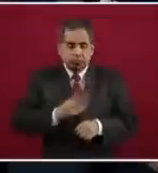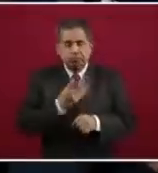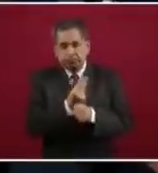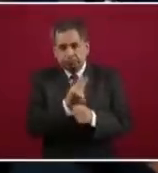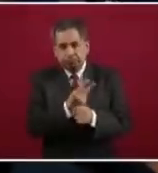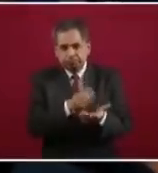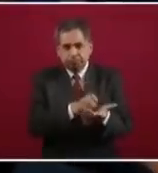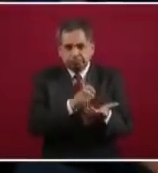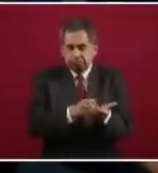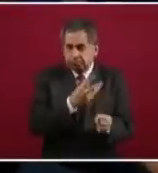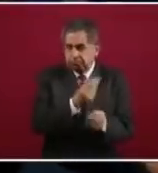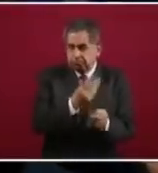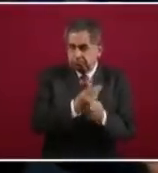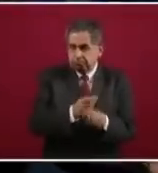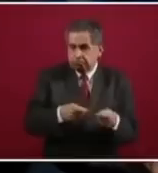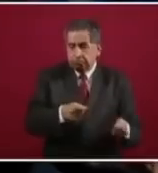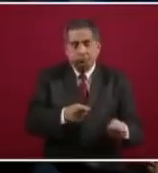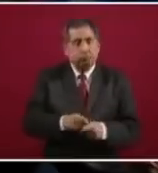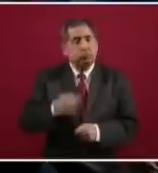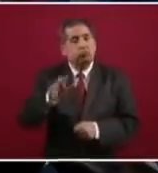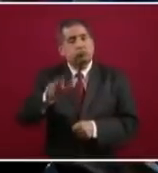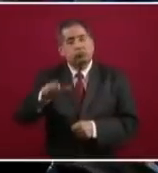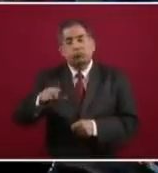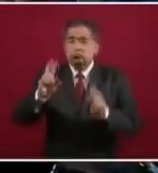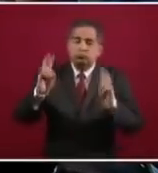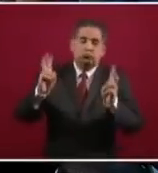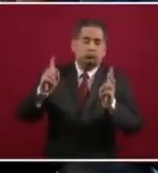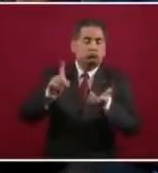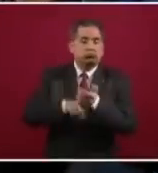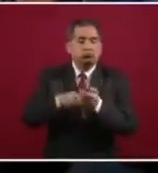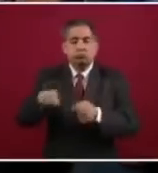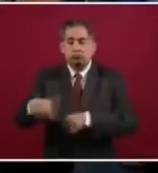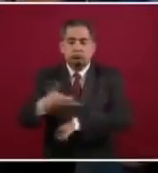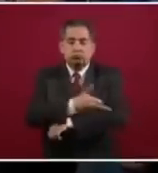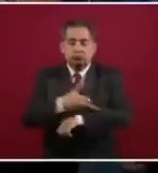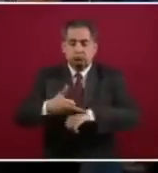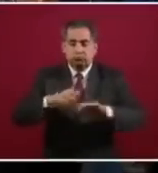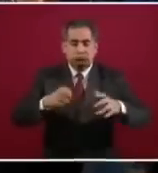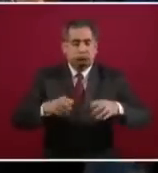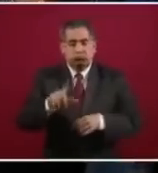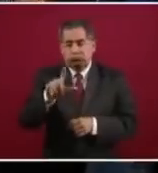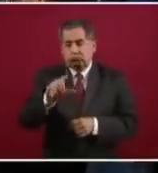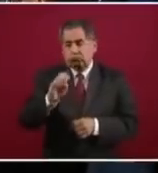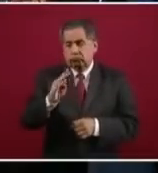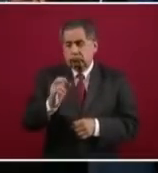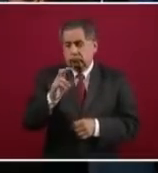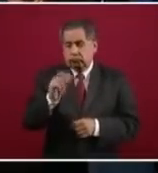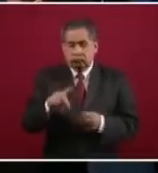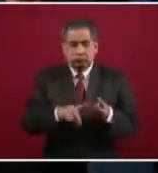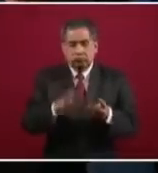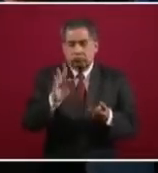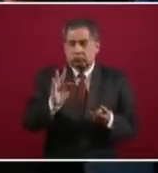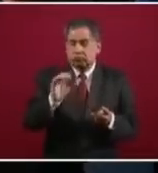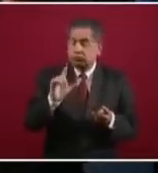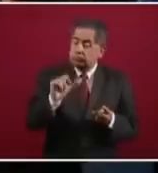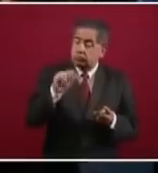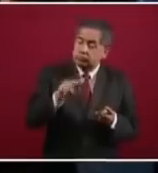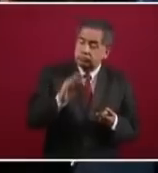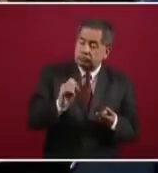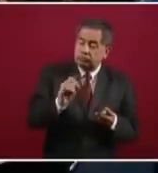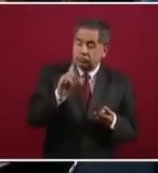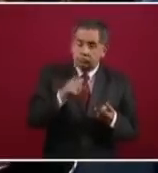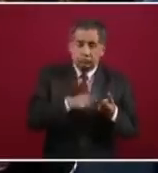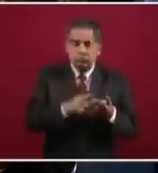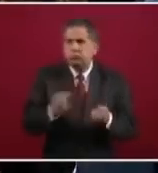para preguntarle del tema de la investigación del caso de las familias Levarón y Langford, si tiene, le han